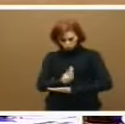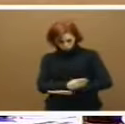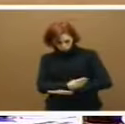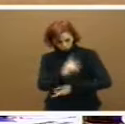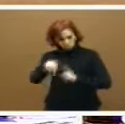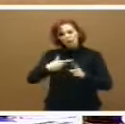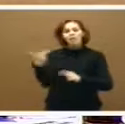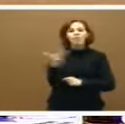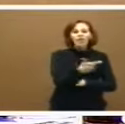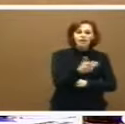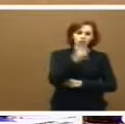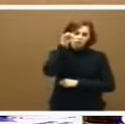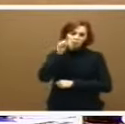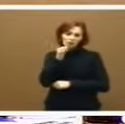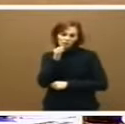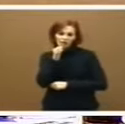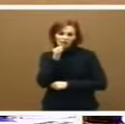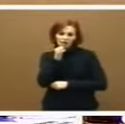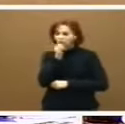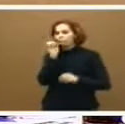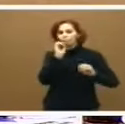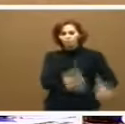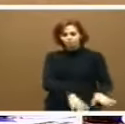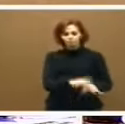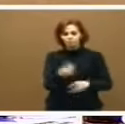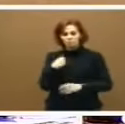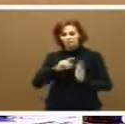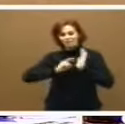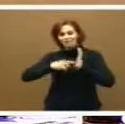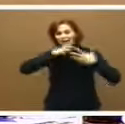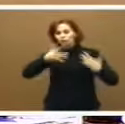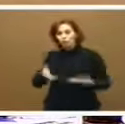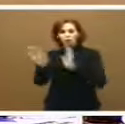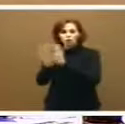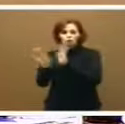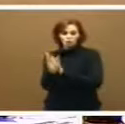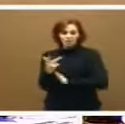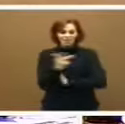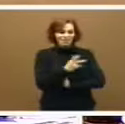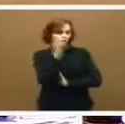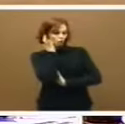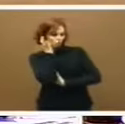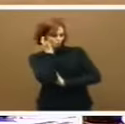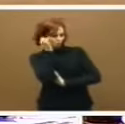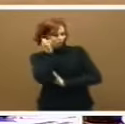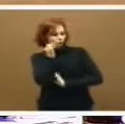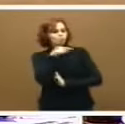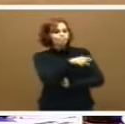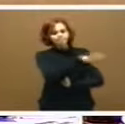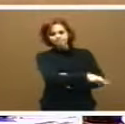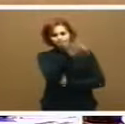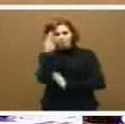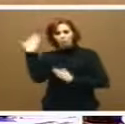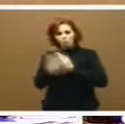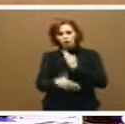embarazada, manteniendo la regulación actual que permite el derecho de decisión de la mujer y establece una normativa de plazos